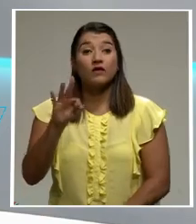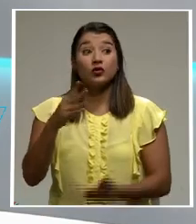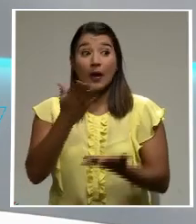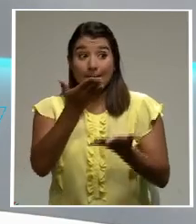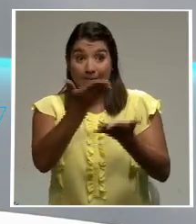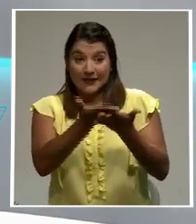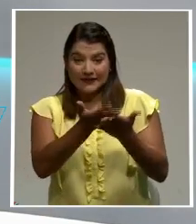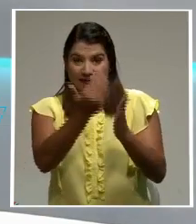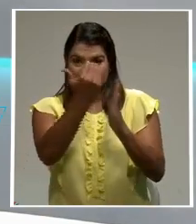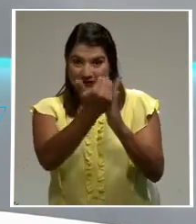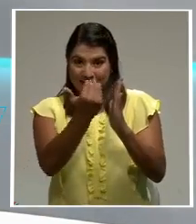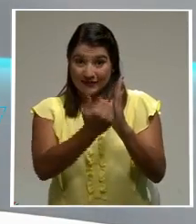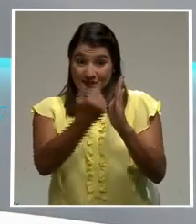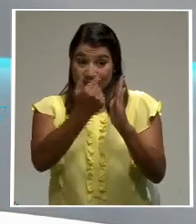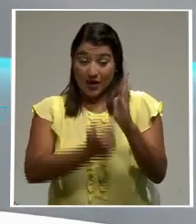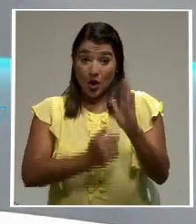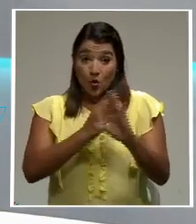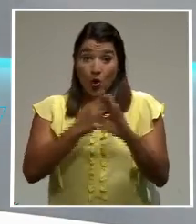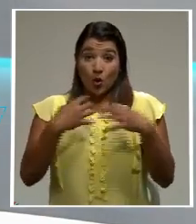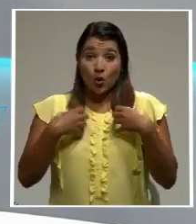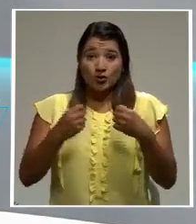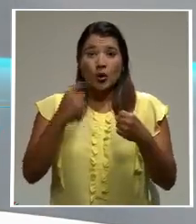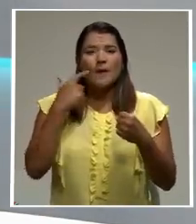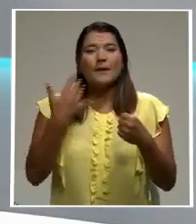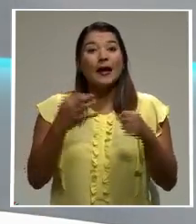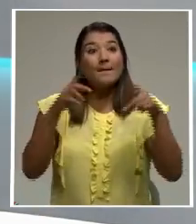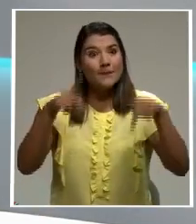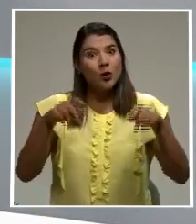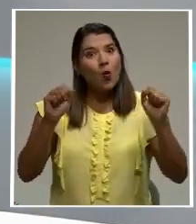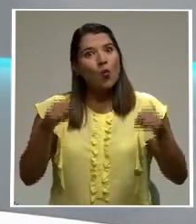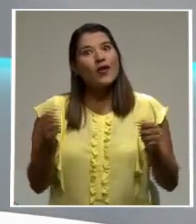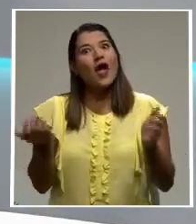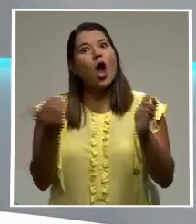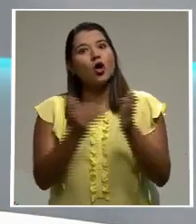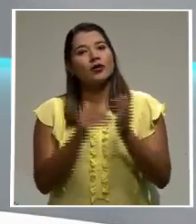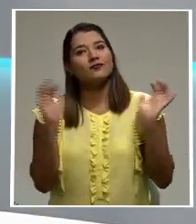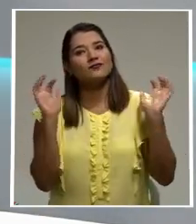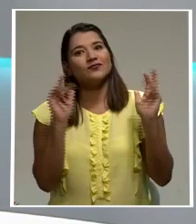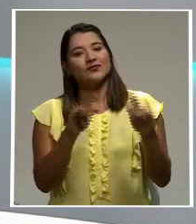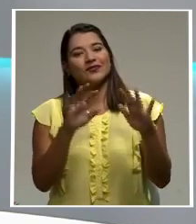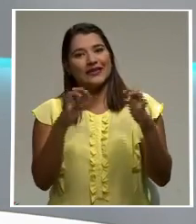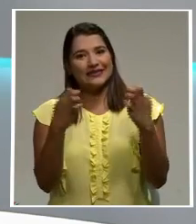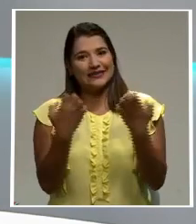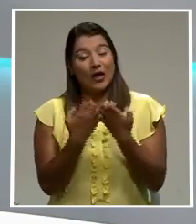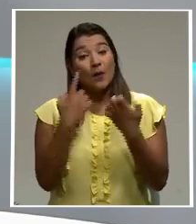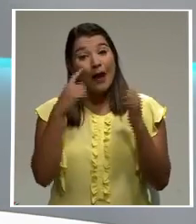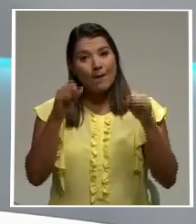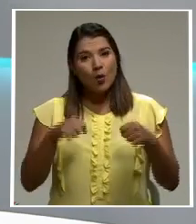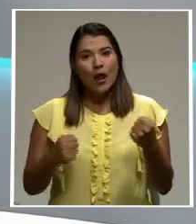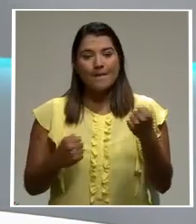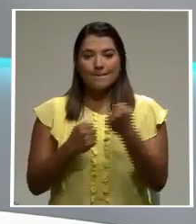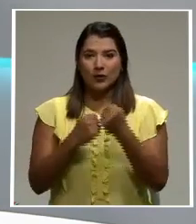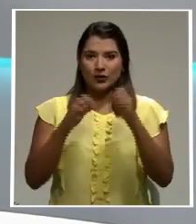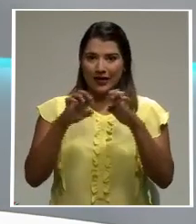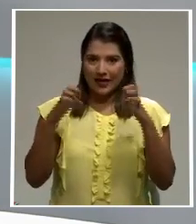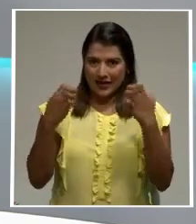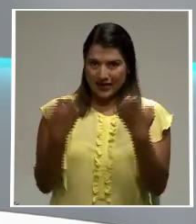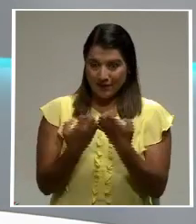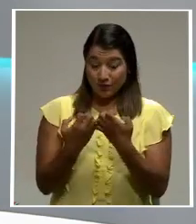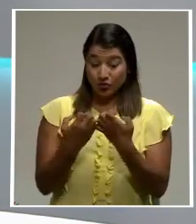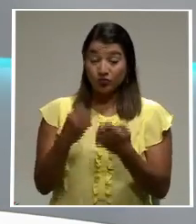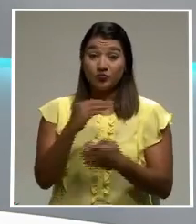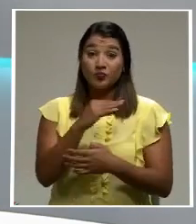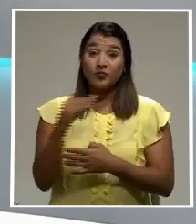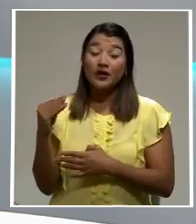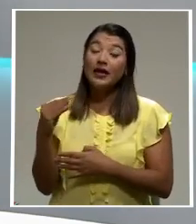aficionados puedan volver nuevamente a los estadios, para que puedan ir a apoyar a sus equipos. Y es algo que, contrario a lo que